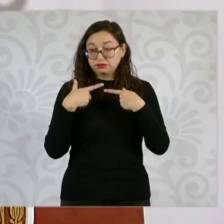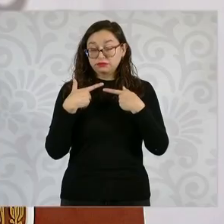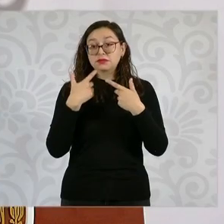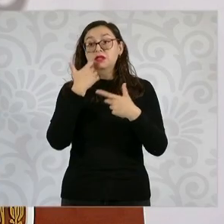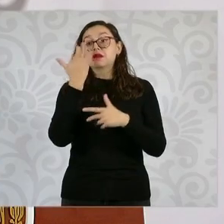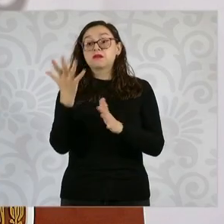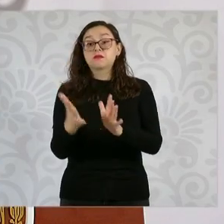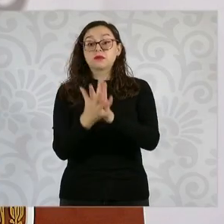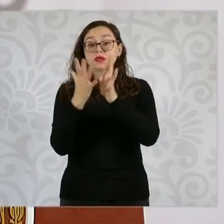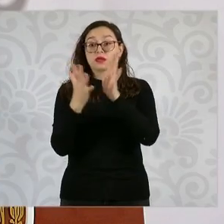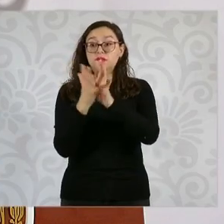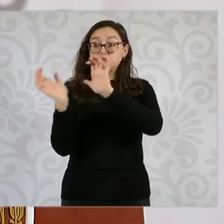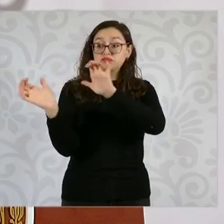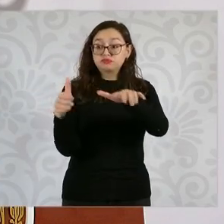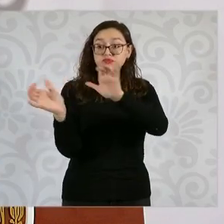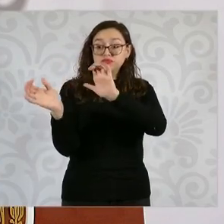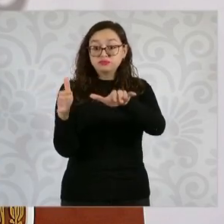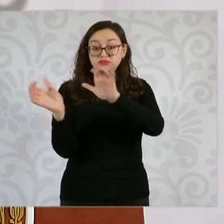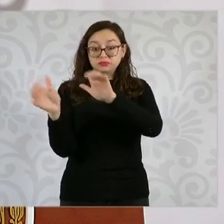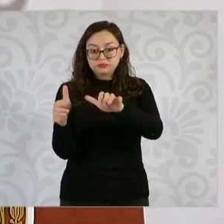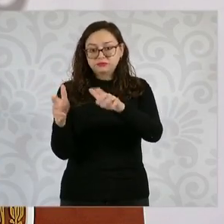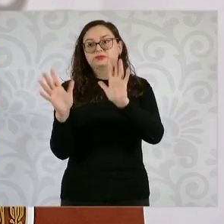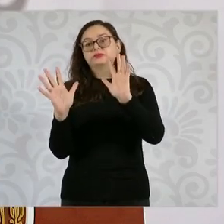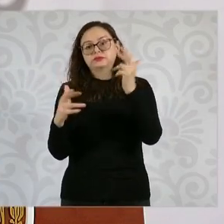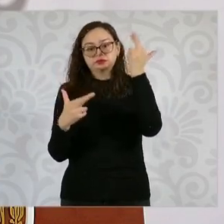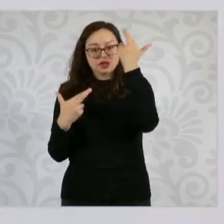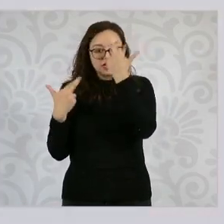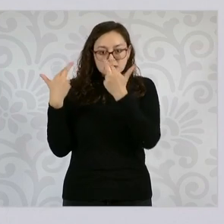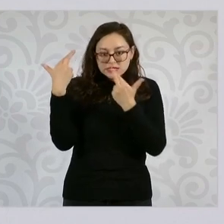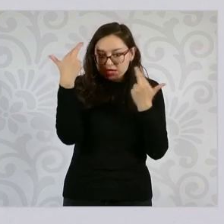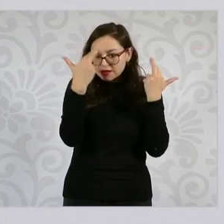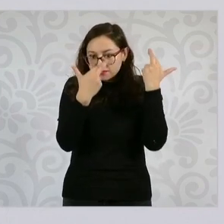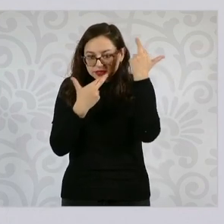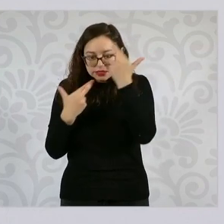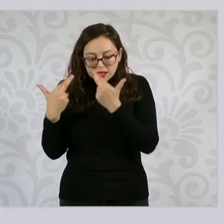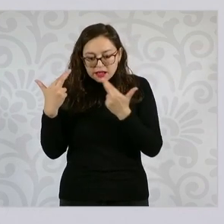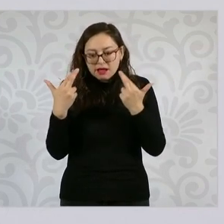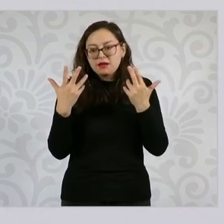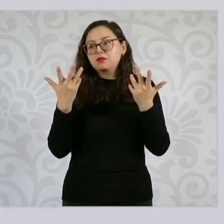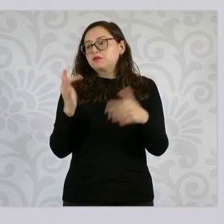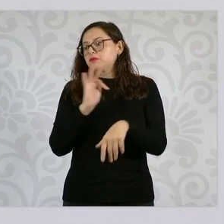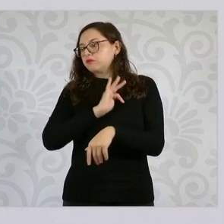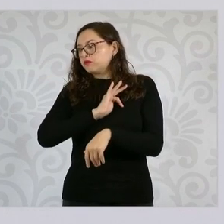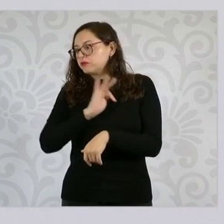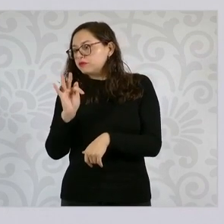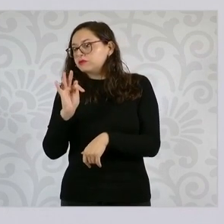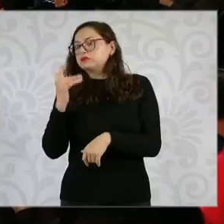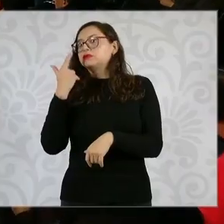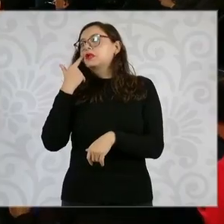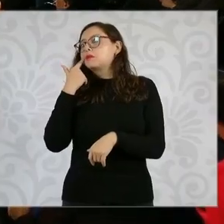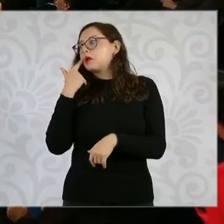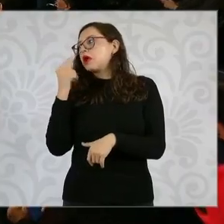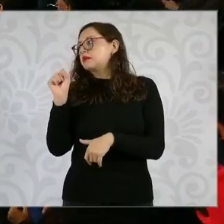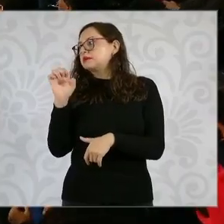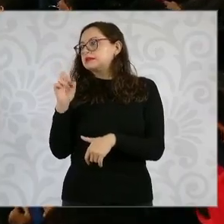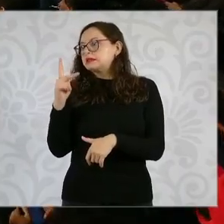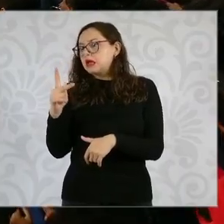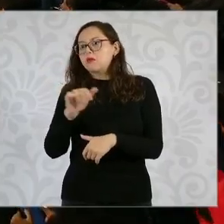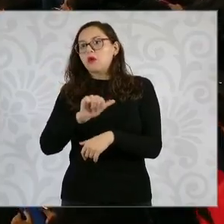después esos comités pueden buscar asesoría, por ejemplo, de profesiones, de la Secretaría de Educación Pública o de